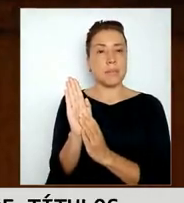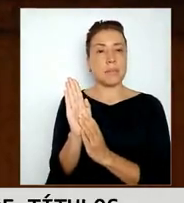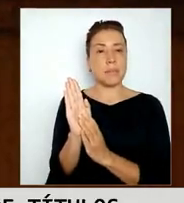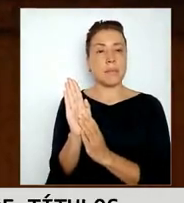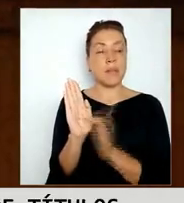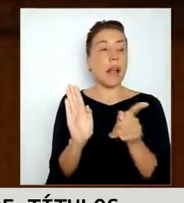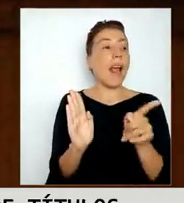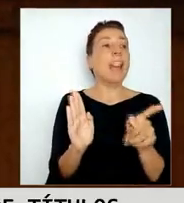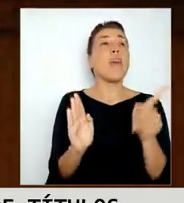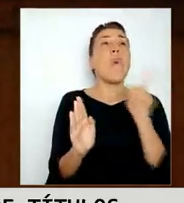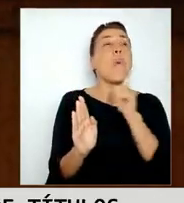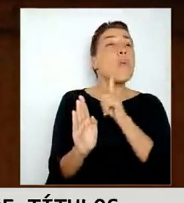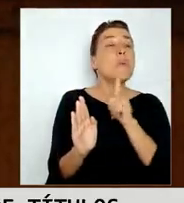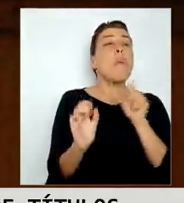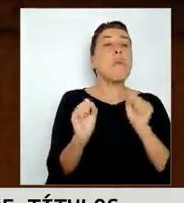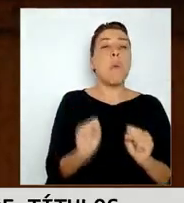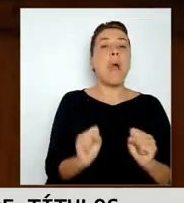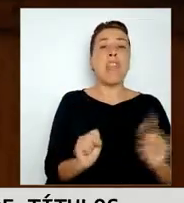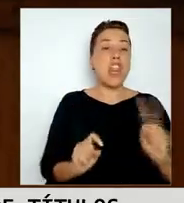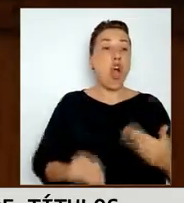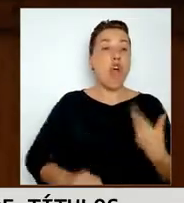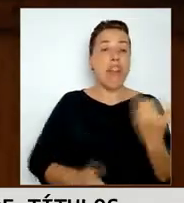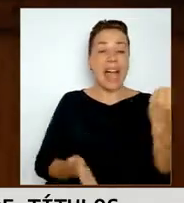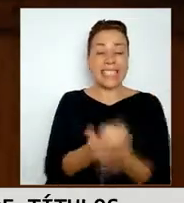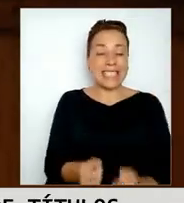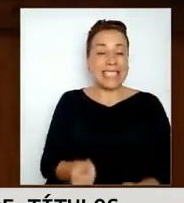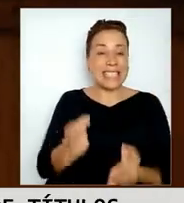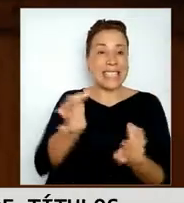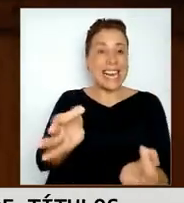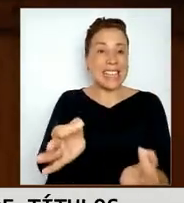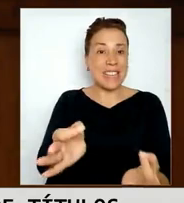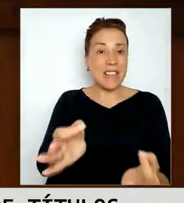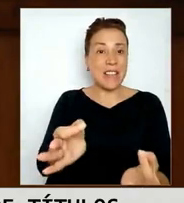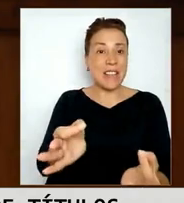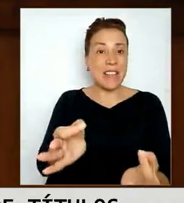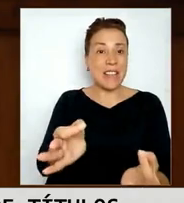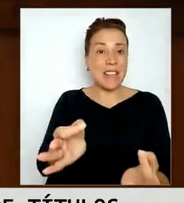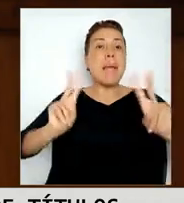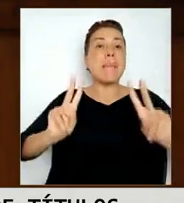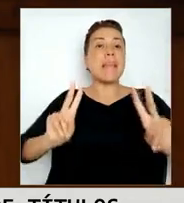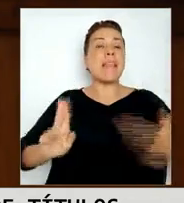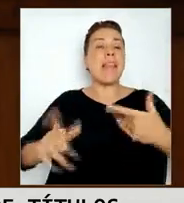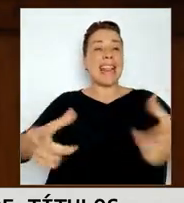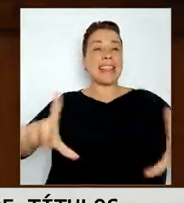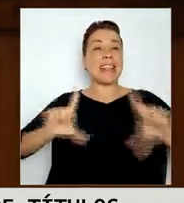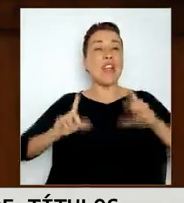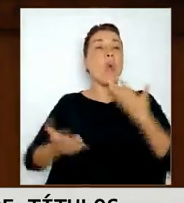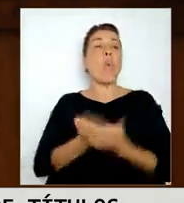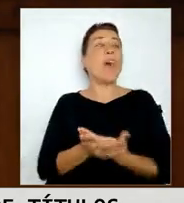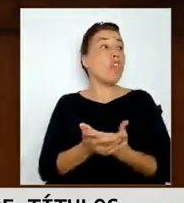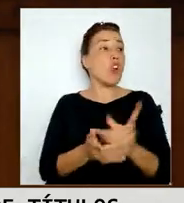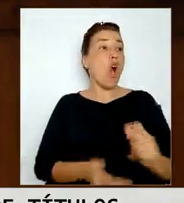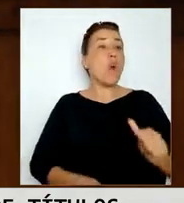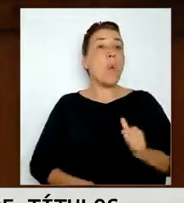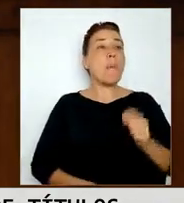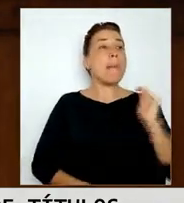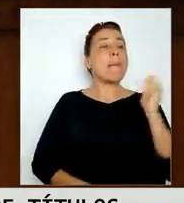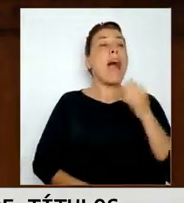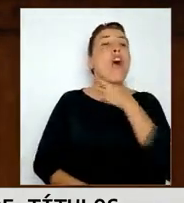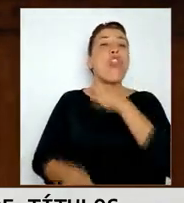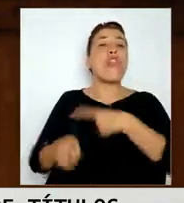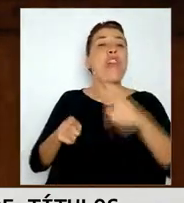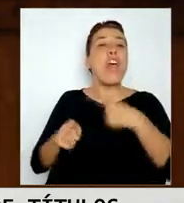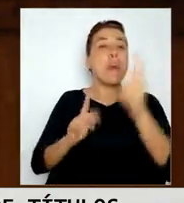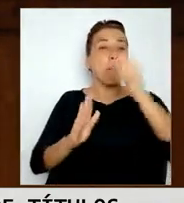la entrega de certificación académica que permite la titulación cuando tengan deudas de arancel el síntesis de la